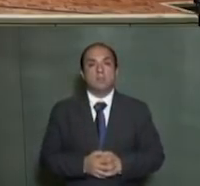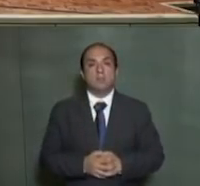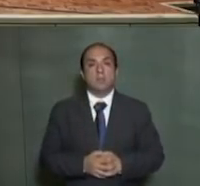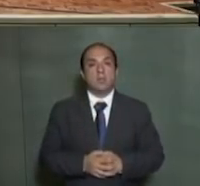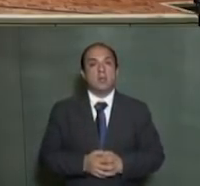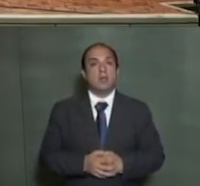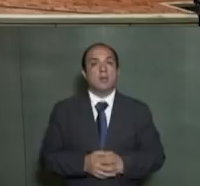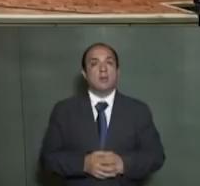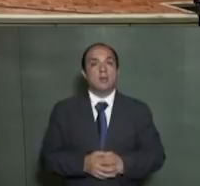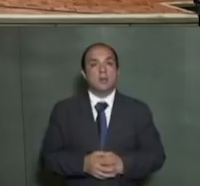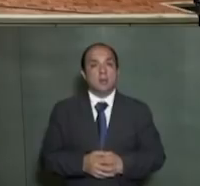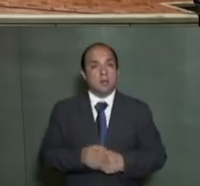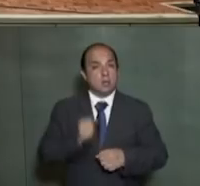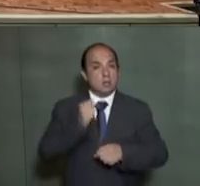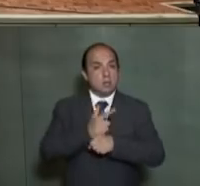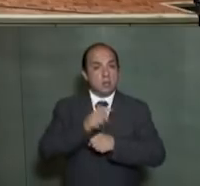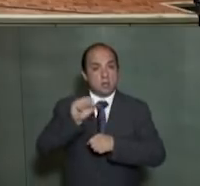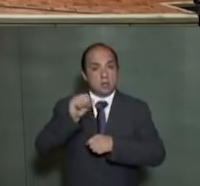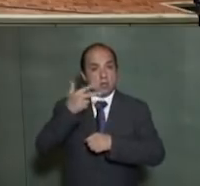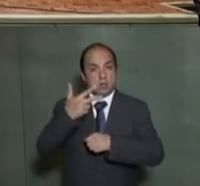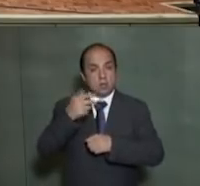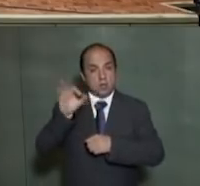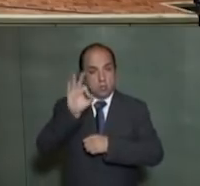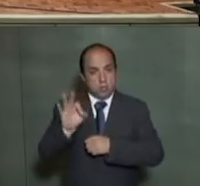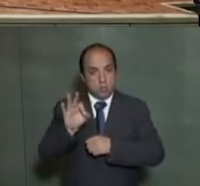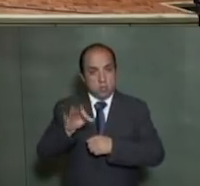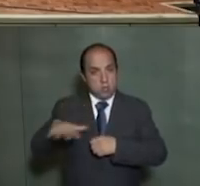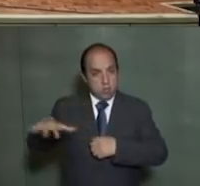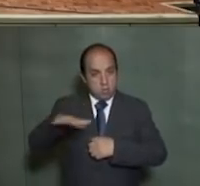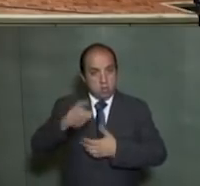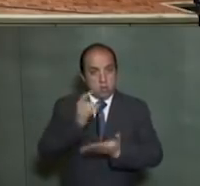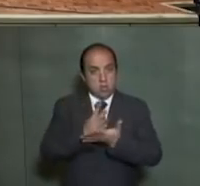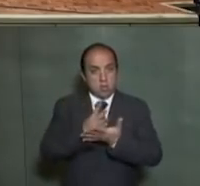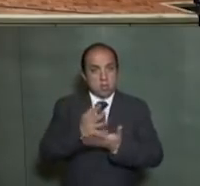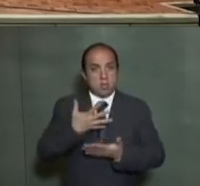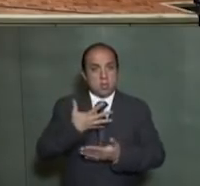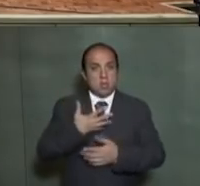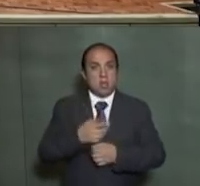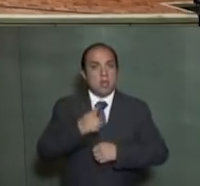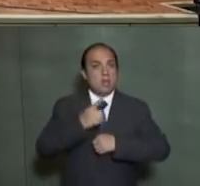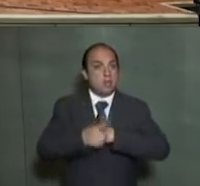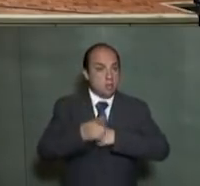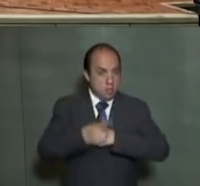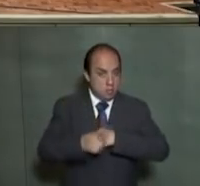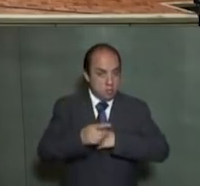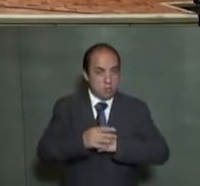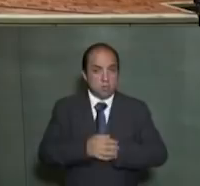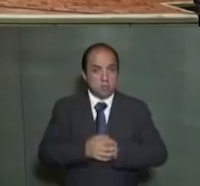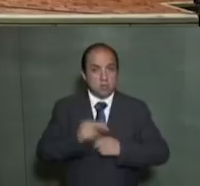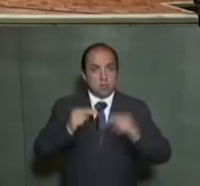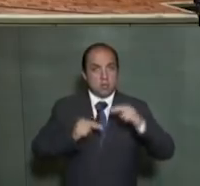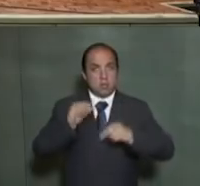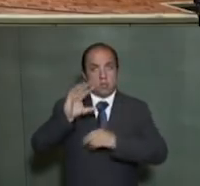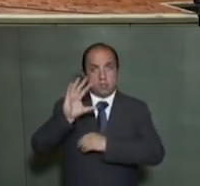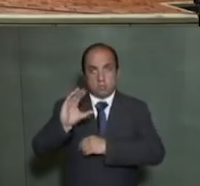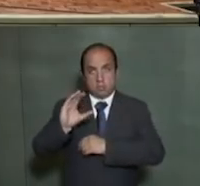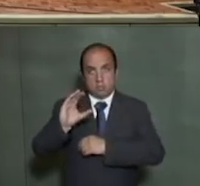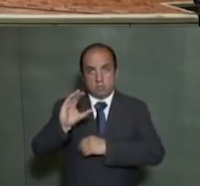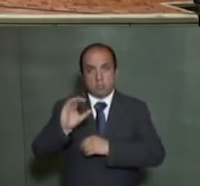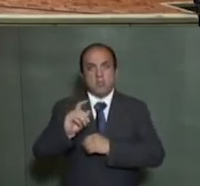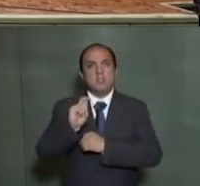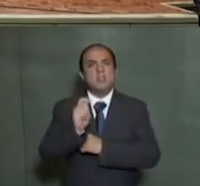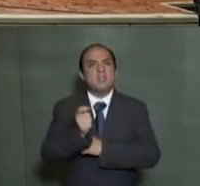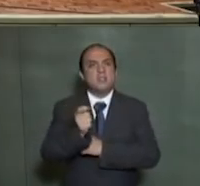el 68% de los tramos únicamente se vieron deficiencias o afectaciones grado C, que